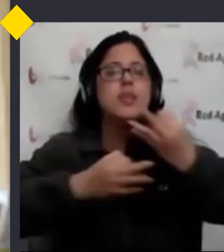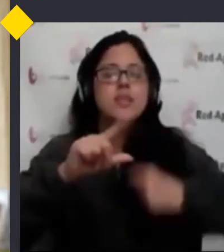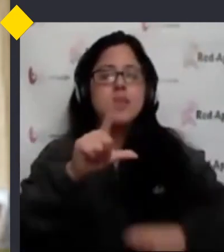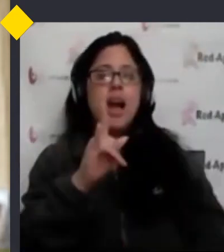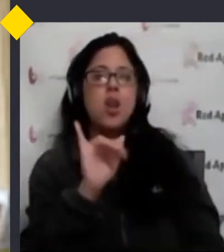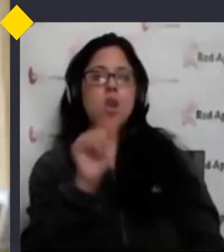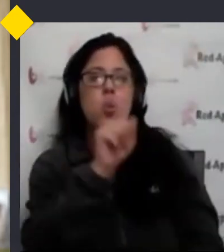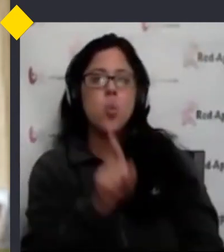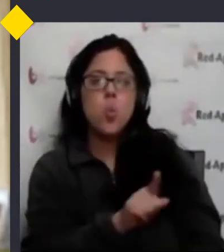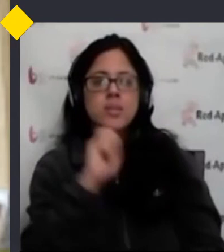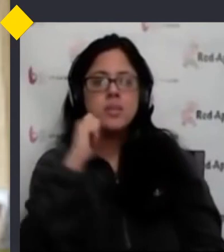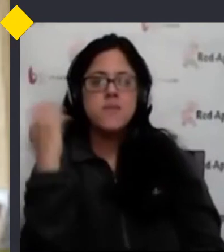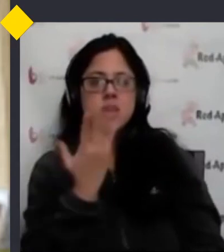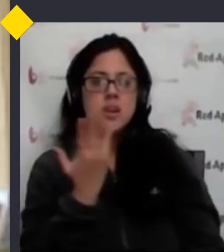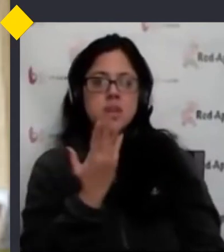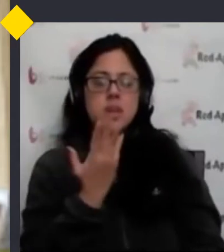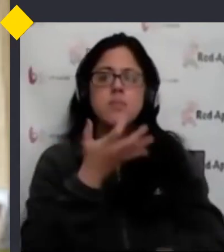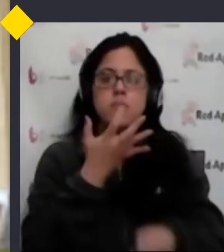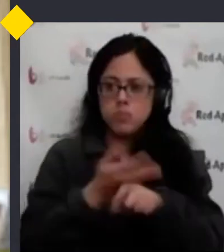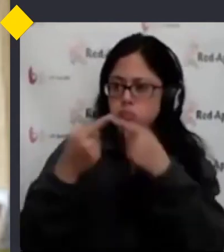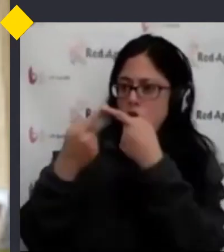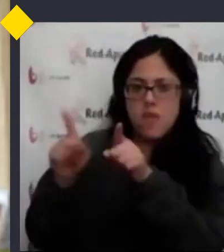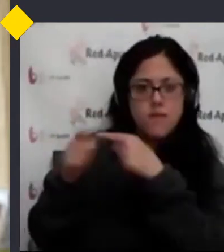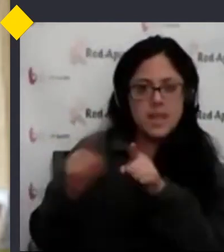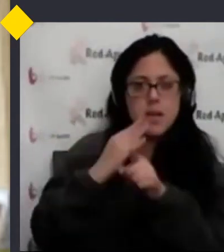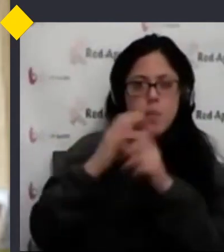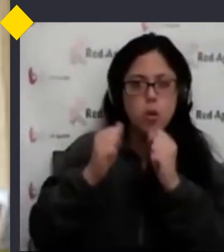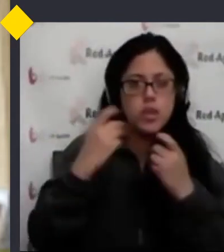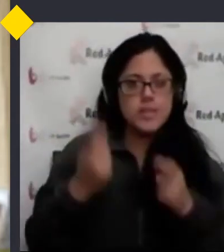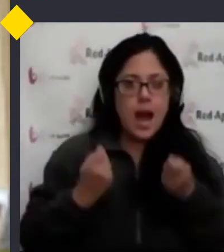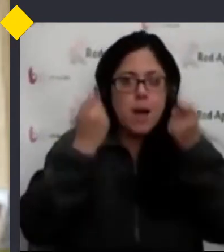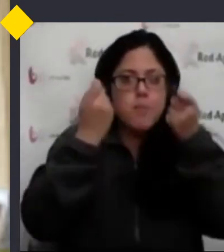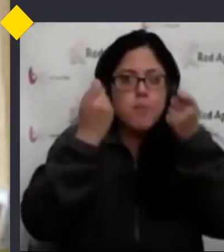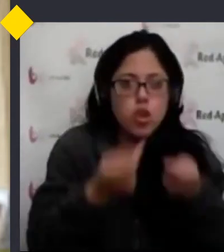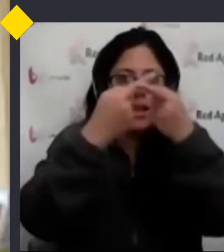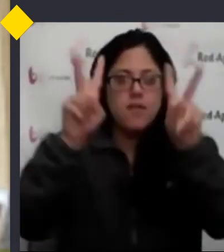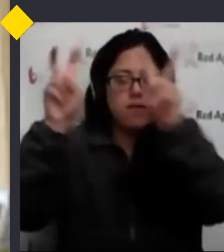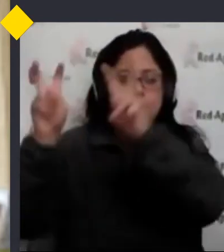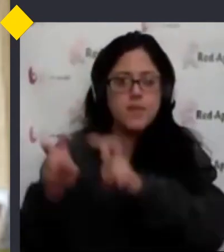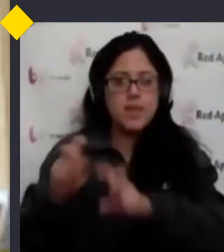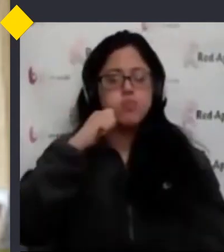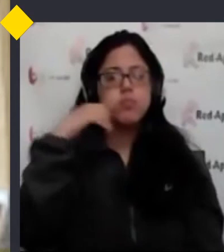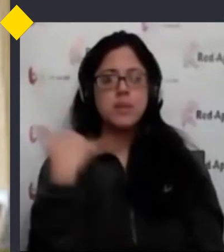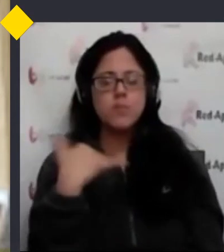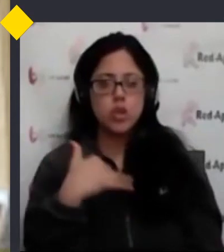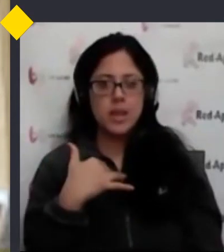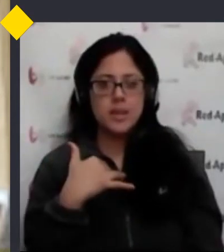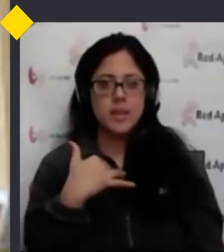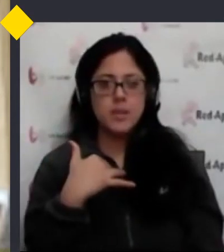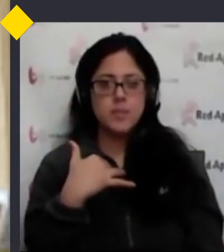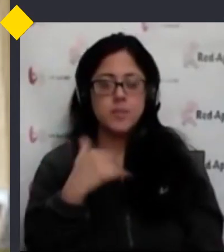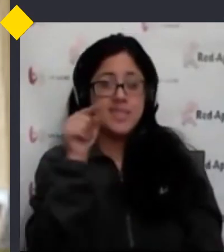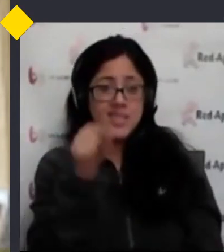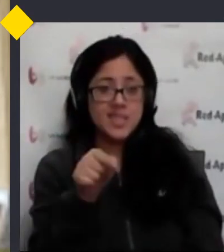que solamente sale de la diversidad, del poder aportar con distintas perspectivas, es un elemento central. Y creo que también tener